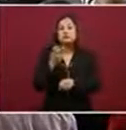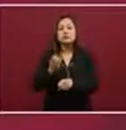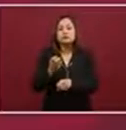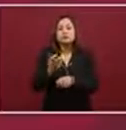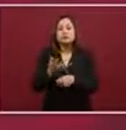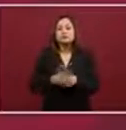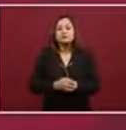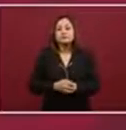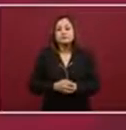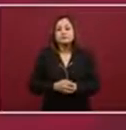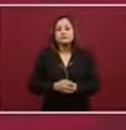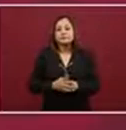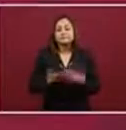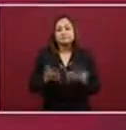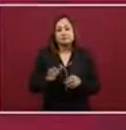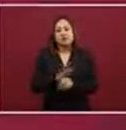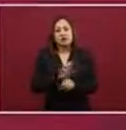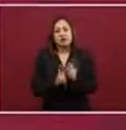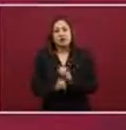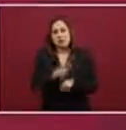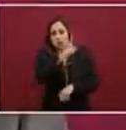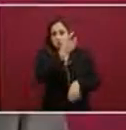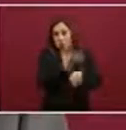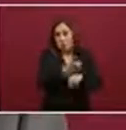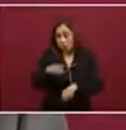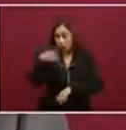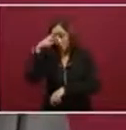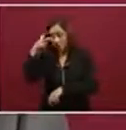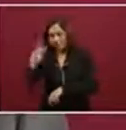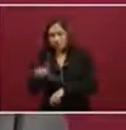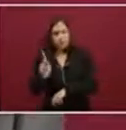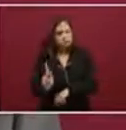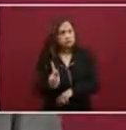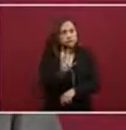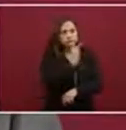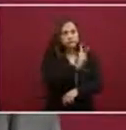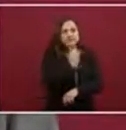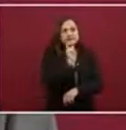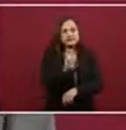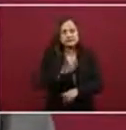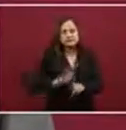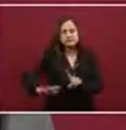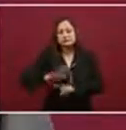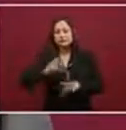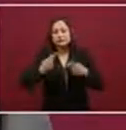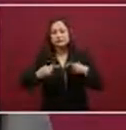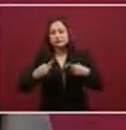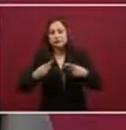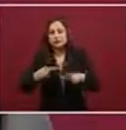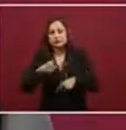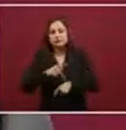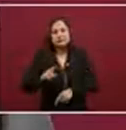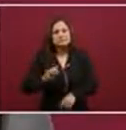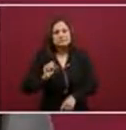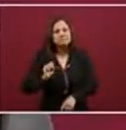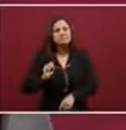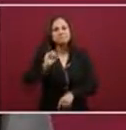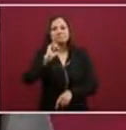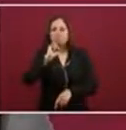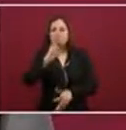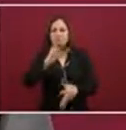en méxico y en eeuu va a estar a favor del libre comercio